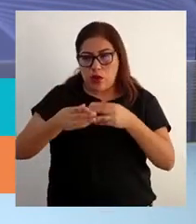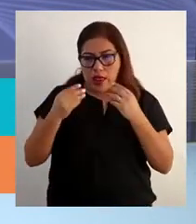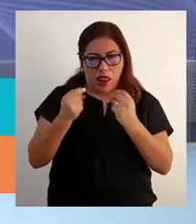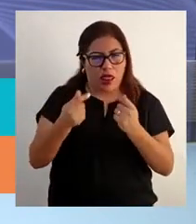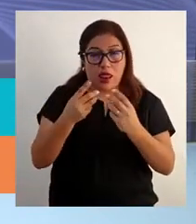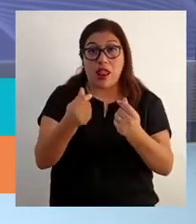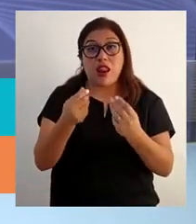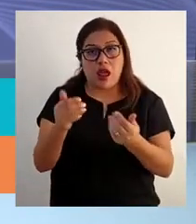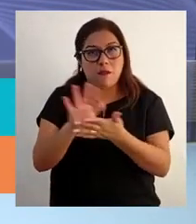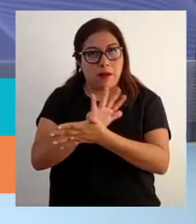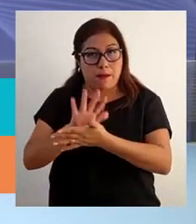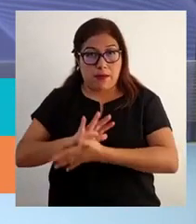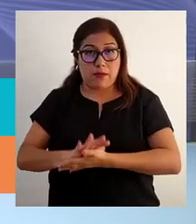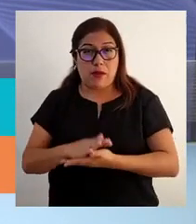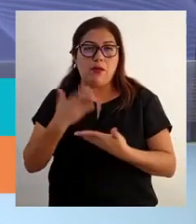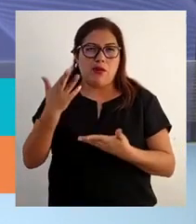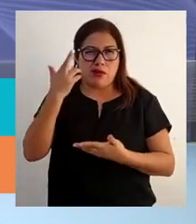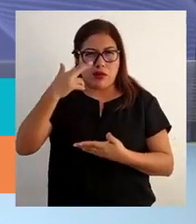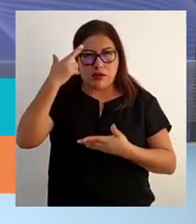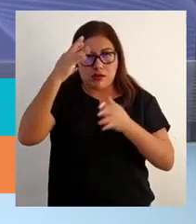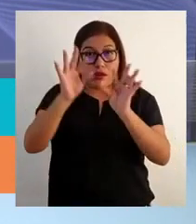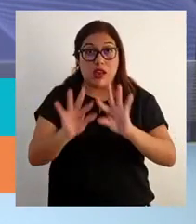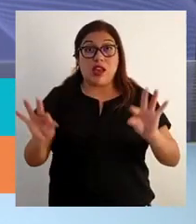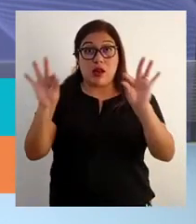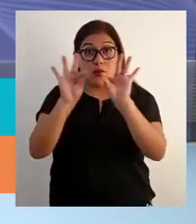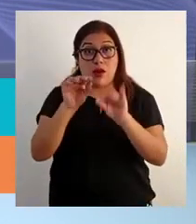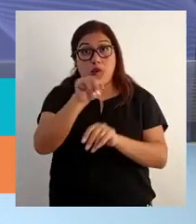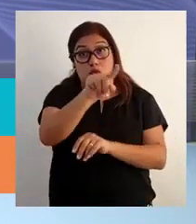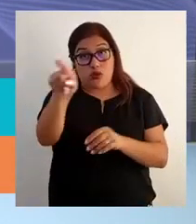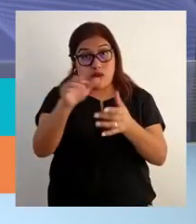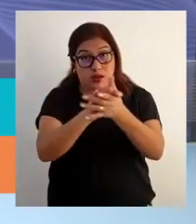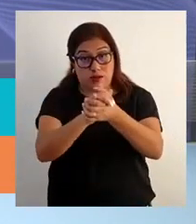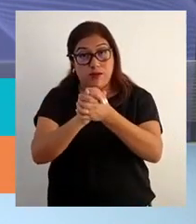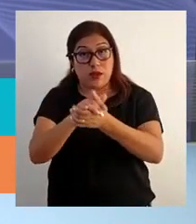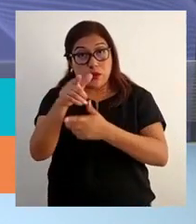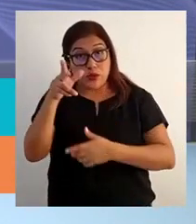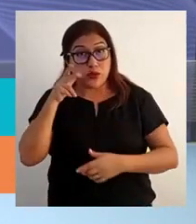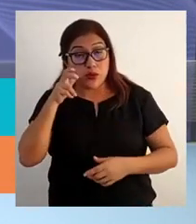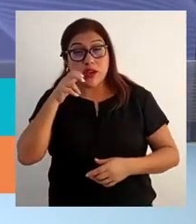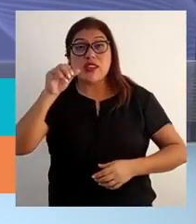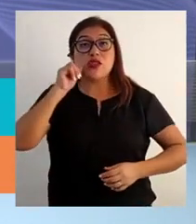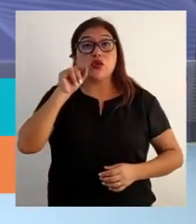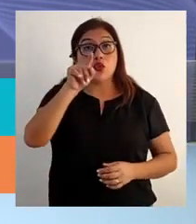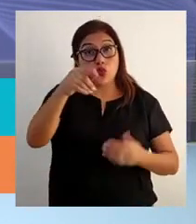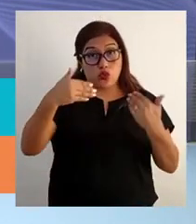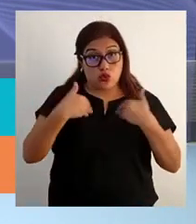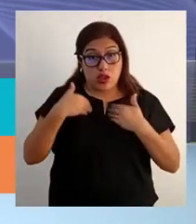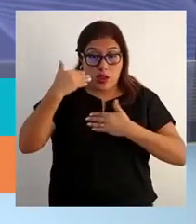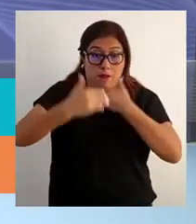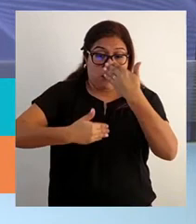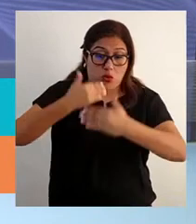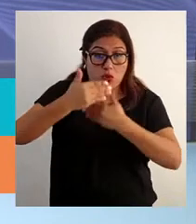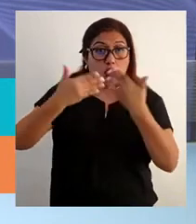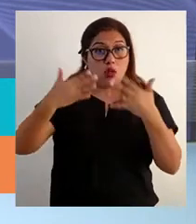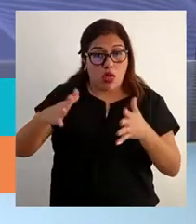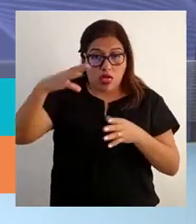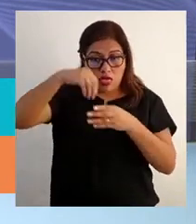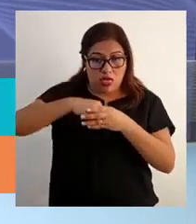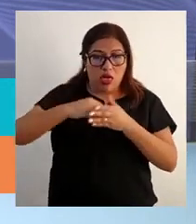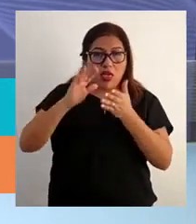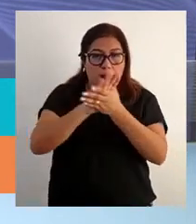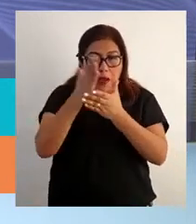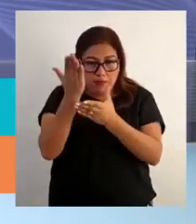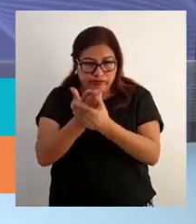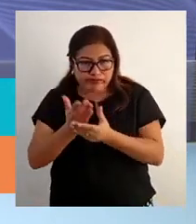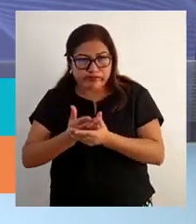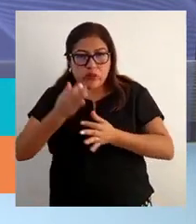muy importante a nuestros amigos que nos están escuchando, si usted tiene un proceso judicial y tiene alguna discapacidad, dígalo al